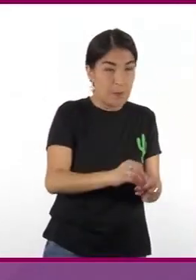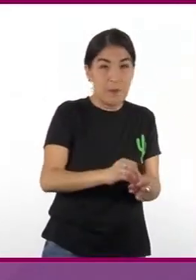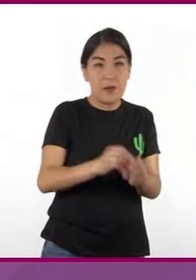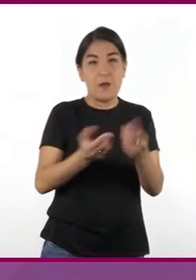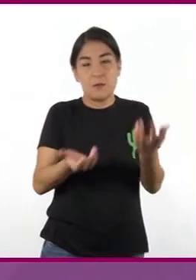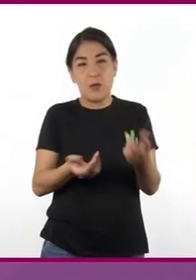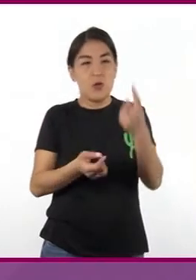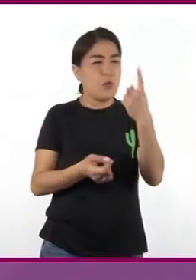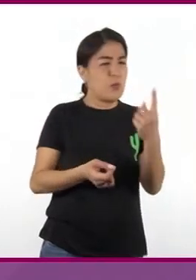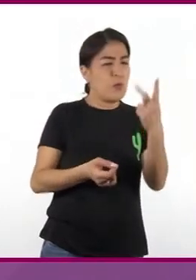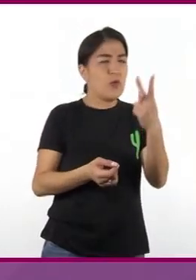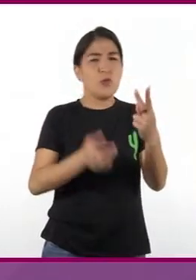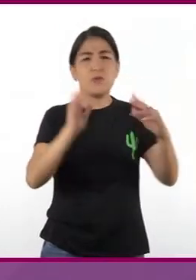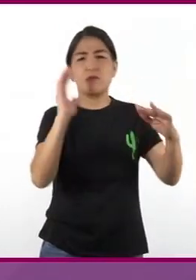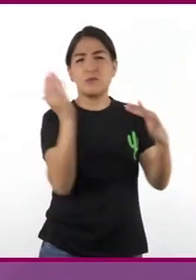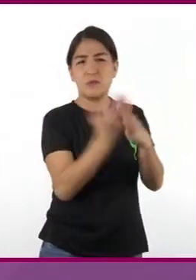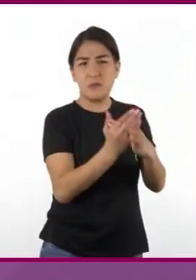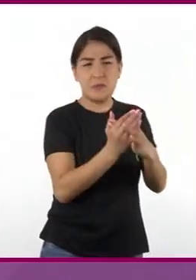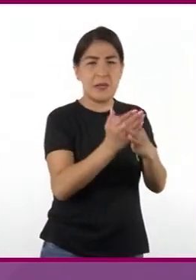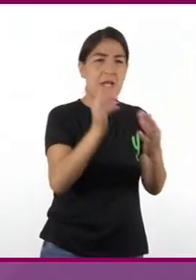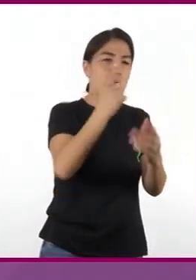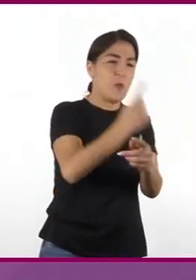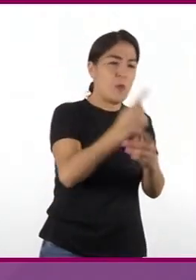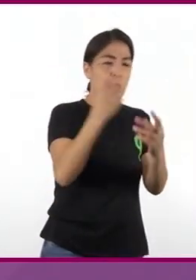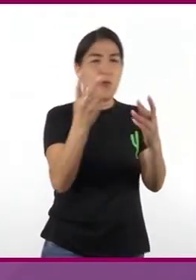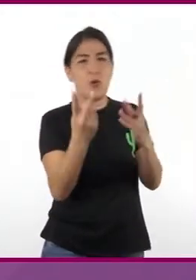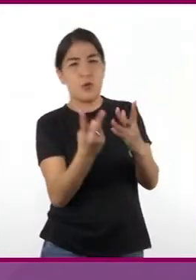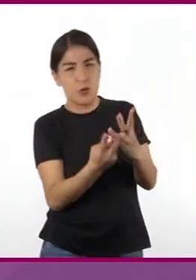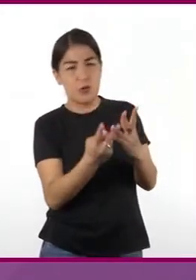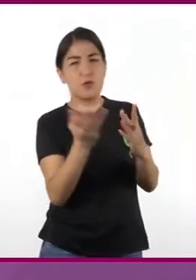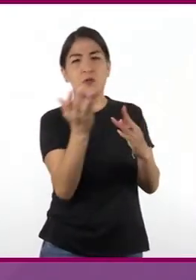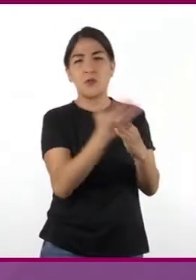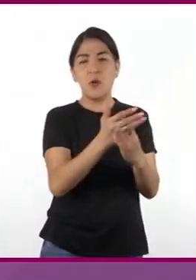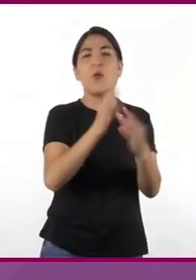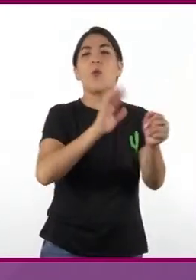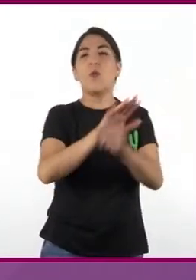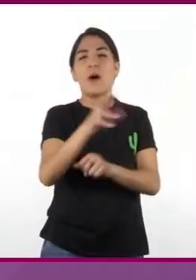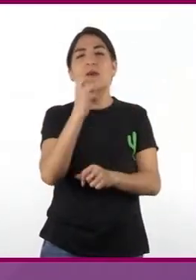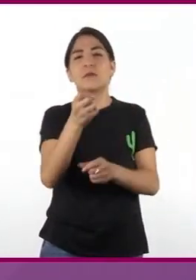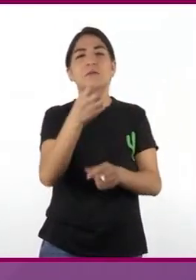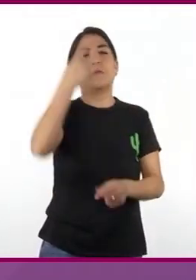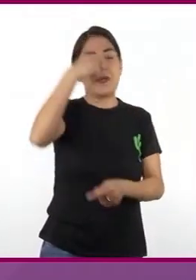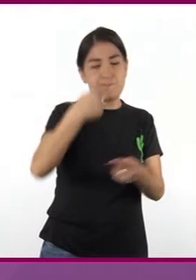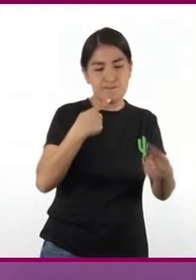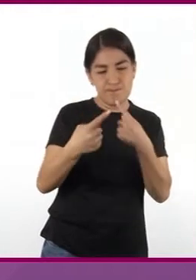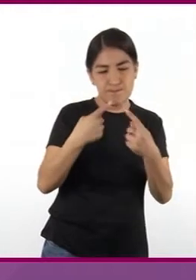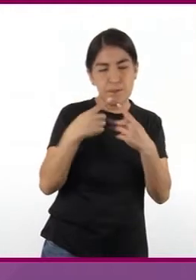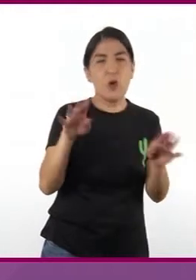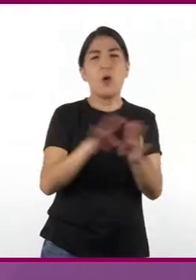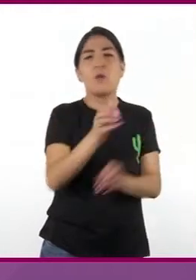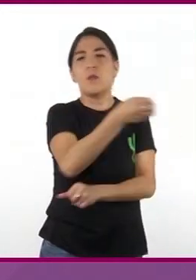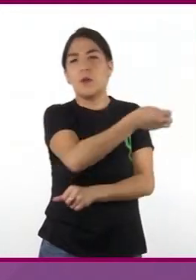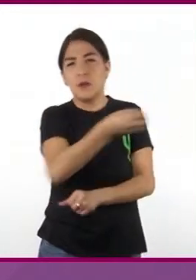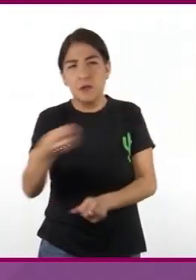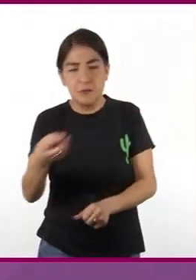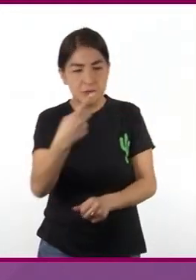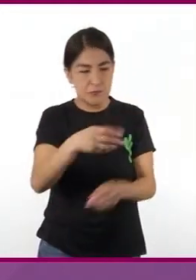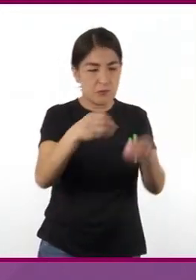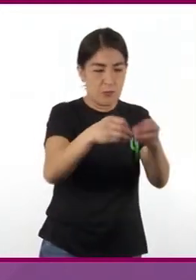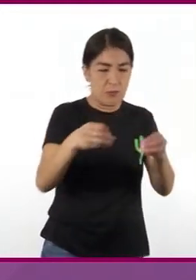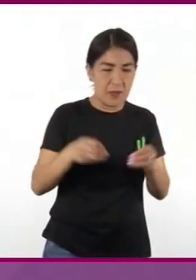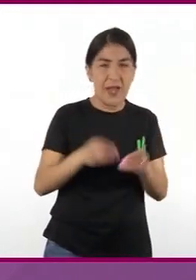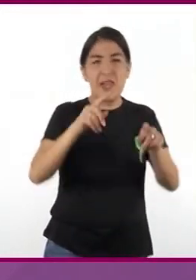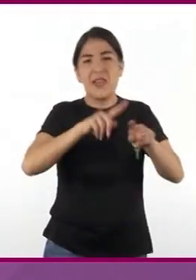o varios volúmenes, la nota editorial explica por qué se decidió organizarla de determinada manera, señalando al